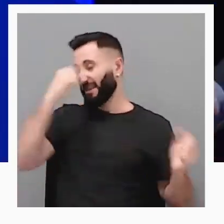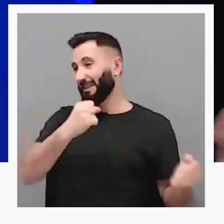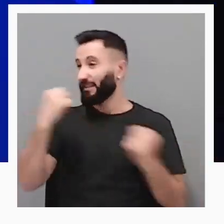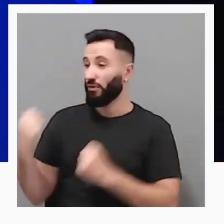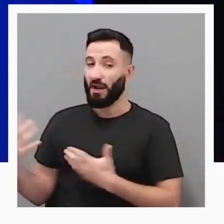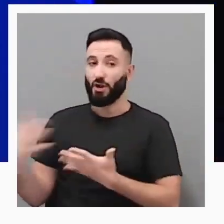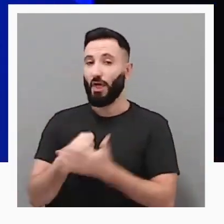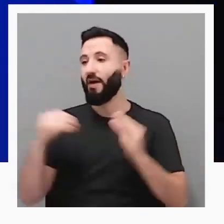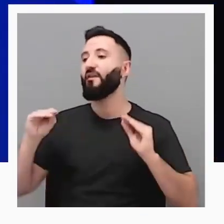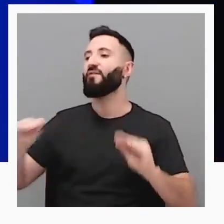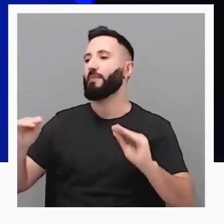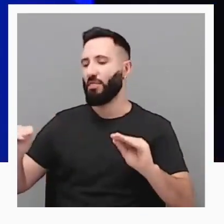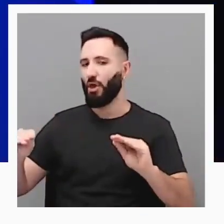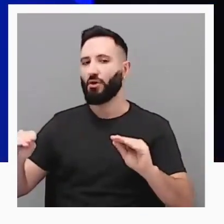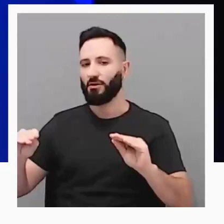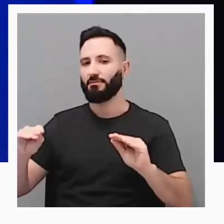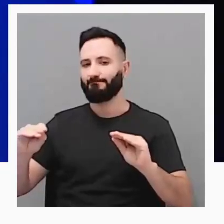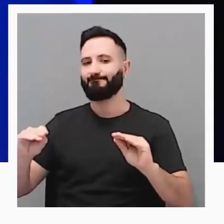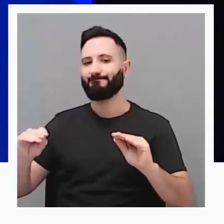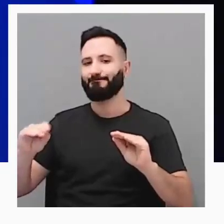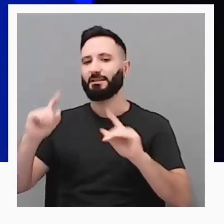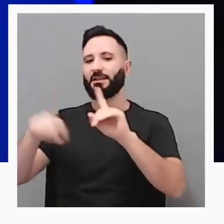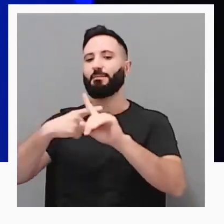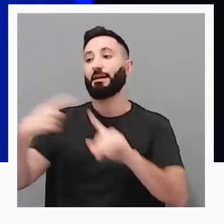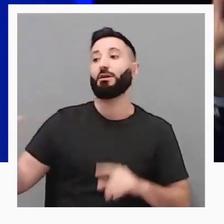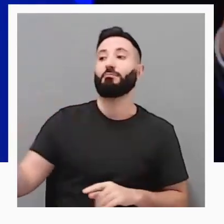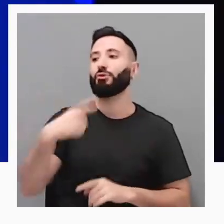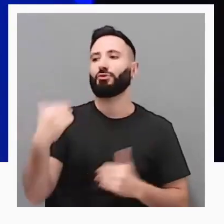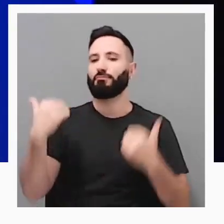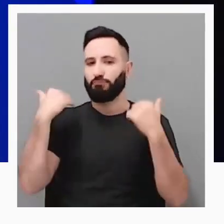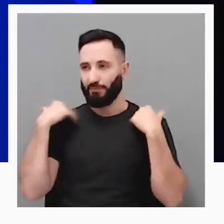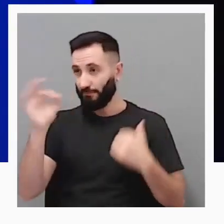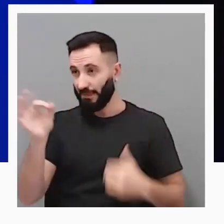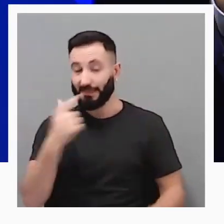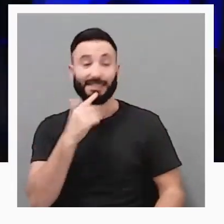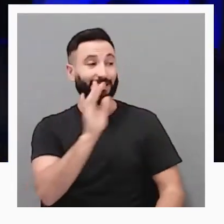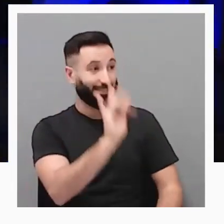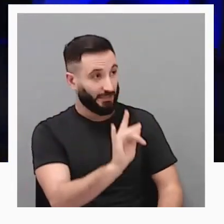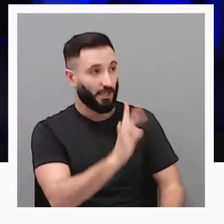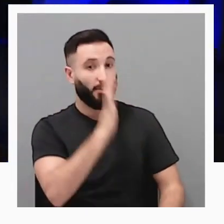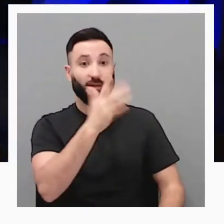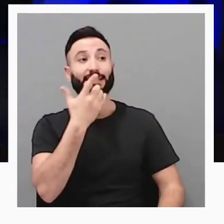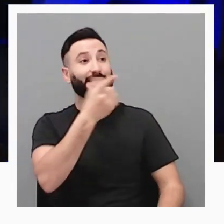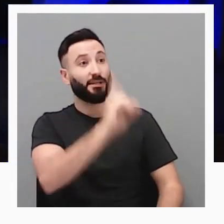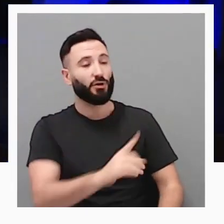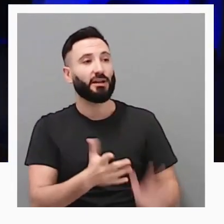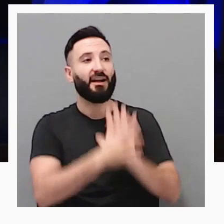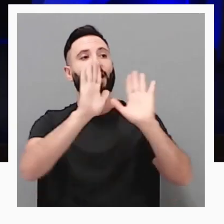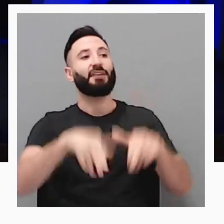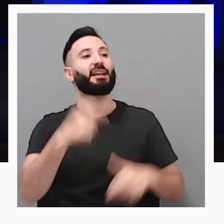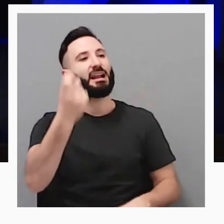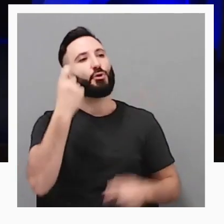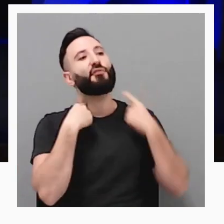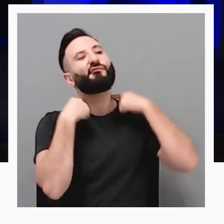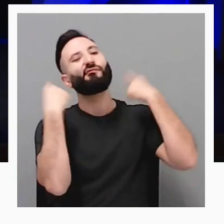formación y de toda la formación que estáis impartiendo, ¿no? Porque es que si no lo que conseguimos es frustrar al alumno. Le hemos dado